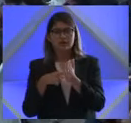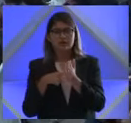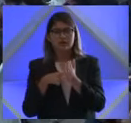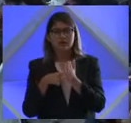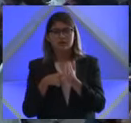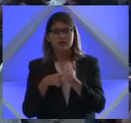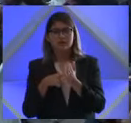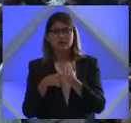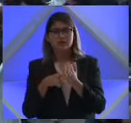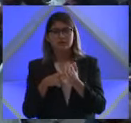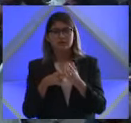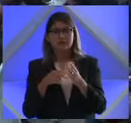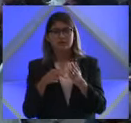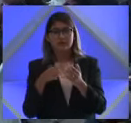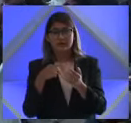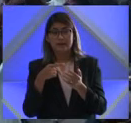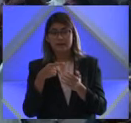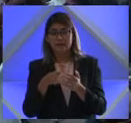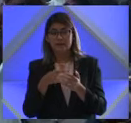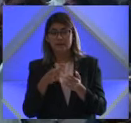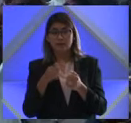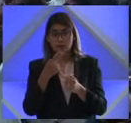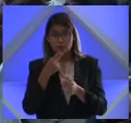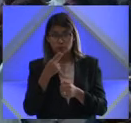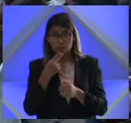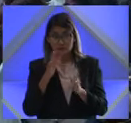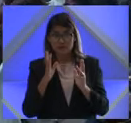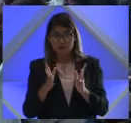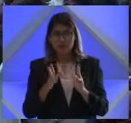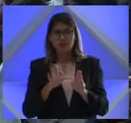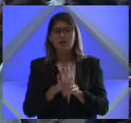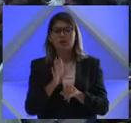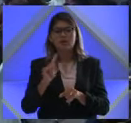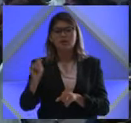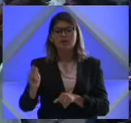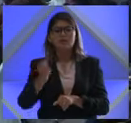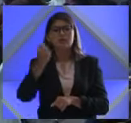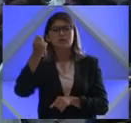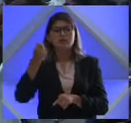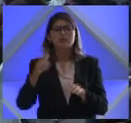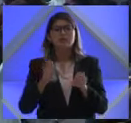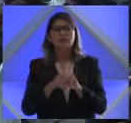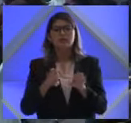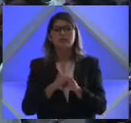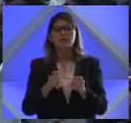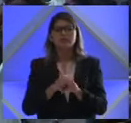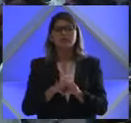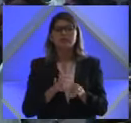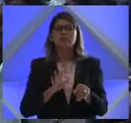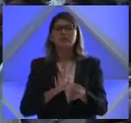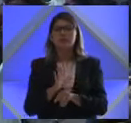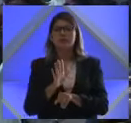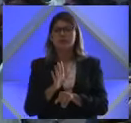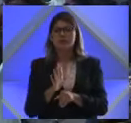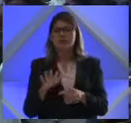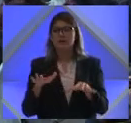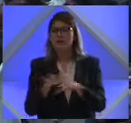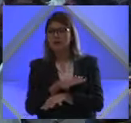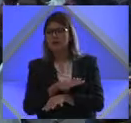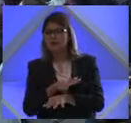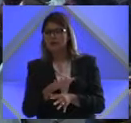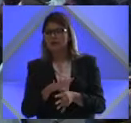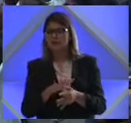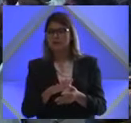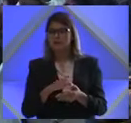utilizando y qué tecnología se está usando en la computación espacial o sea cambiar de estratégica a otra entre